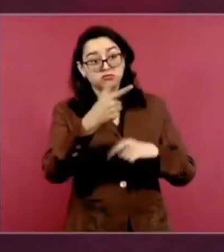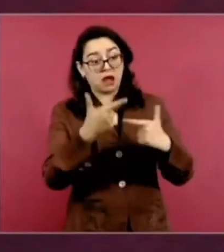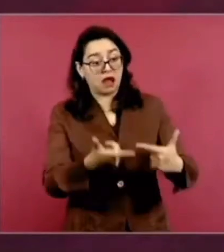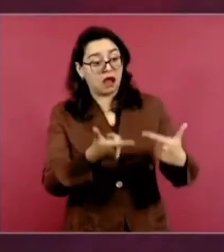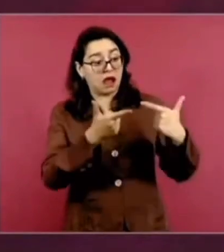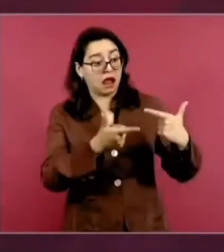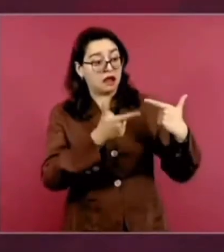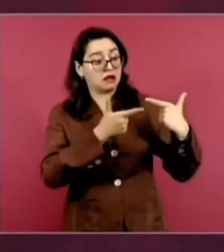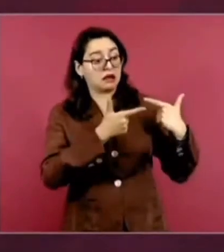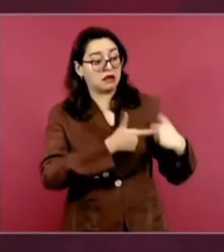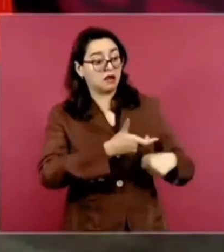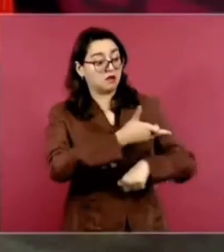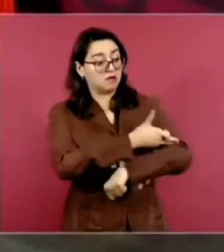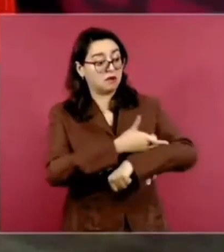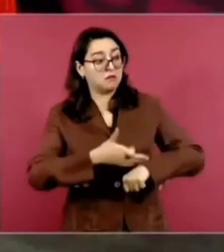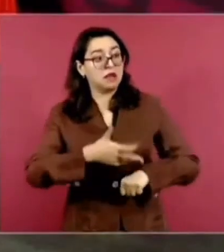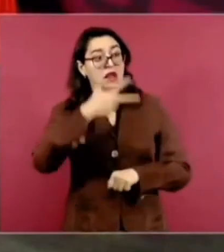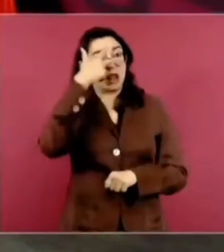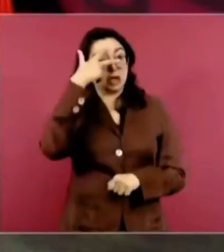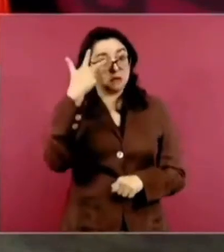porque el que no quiere